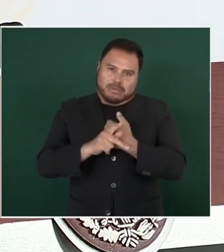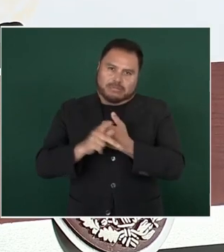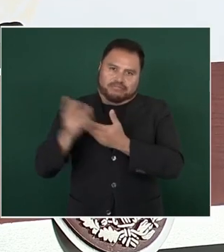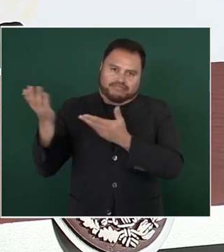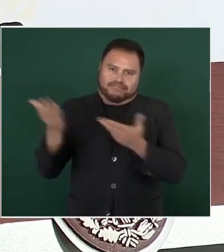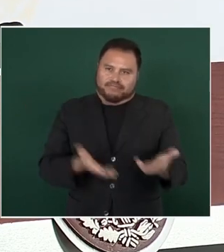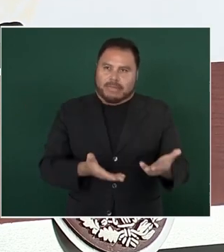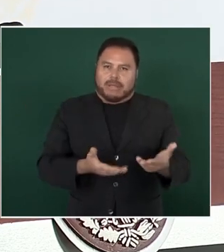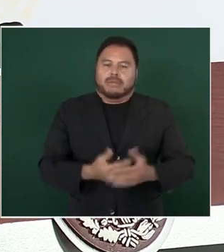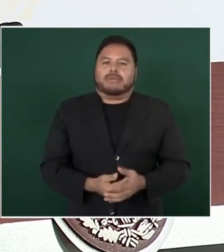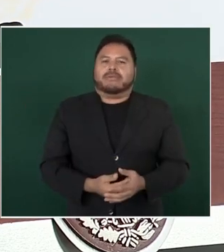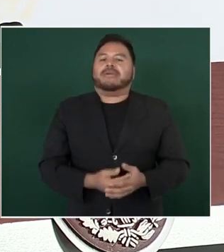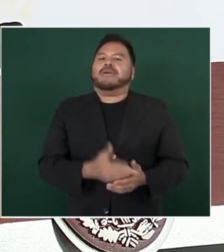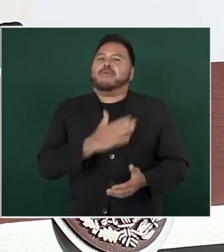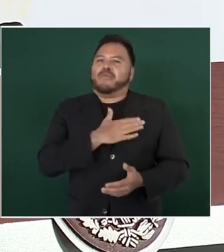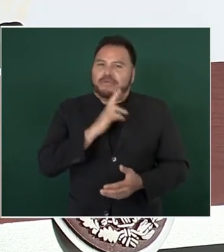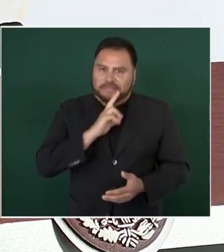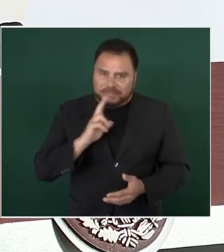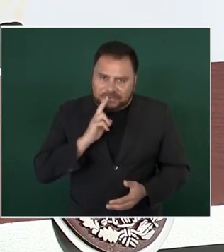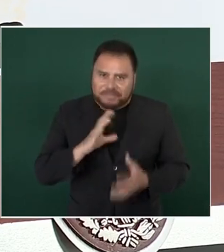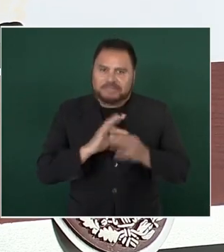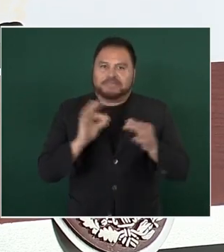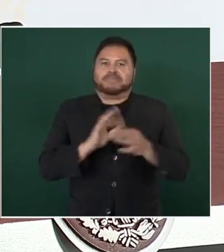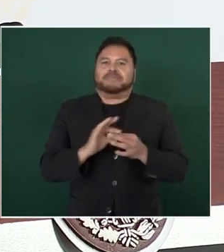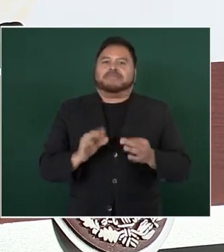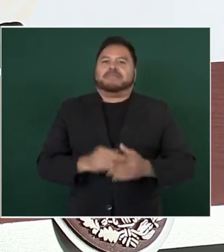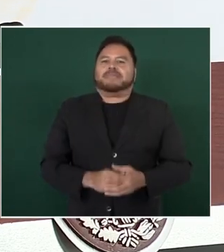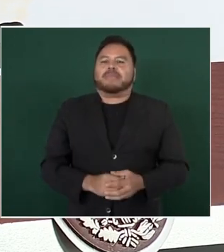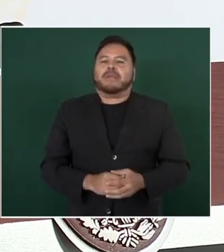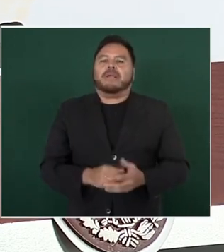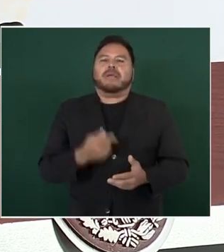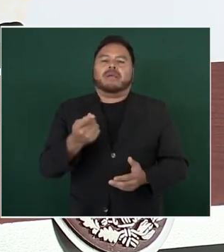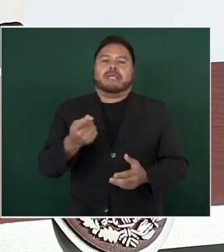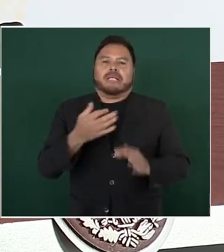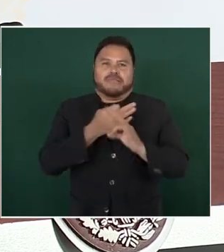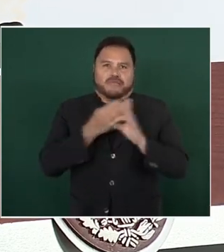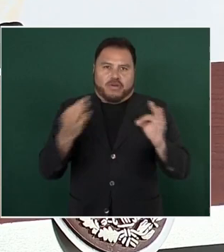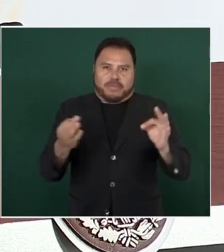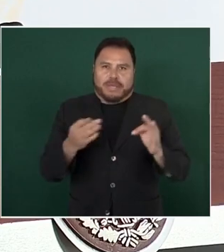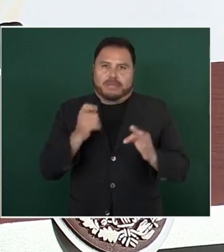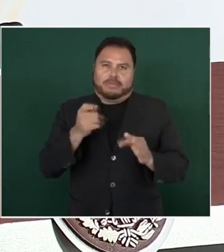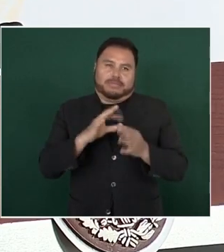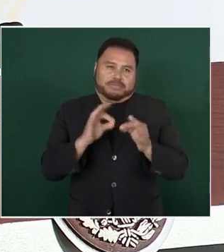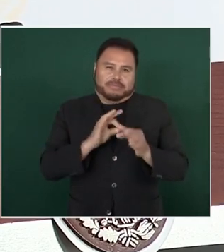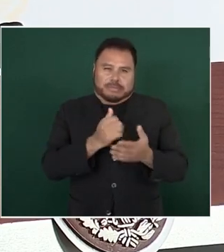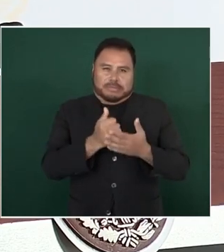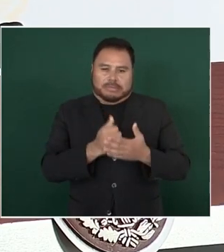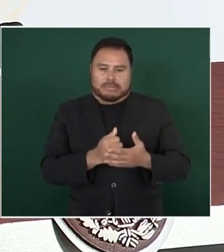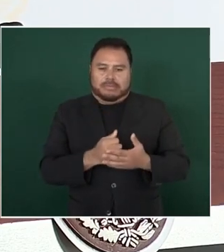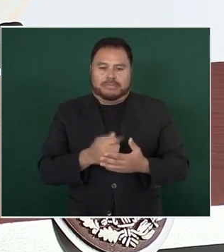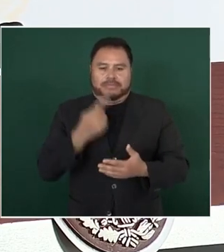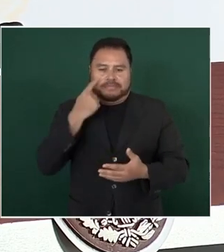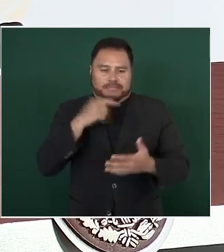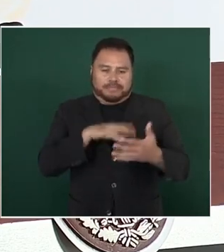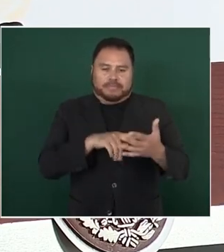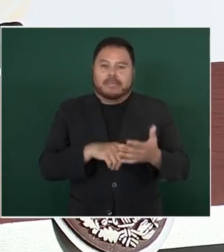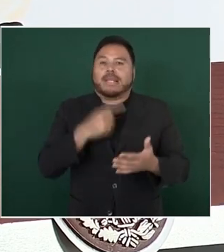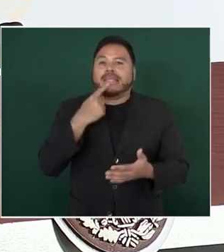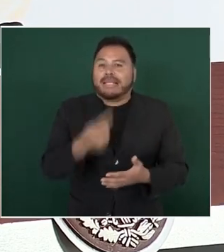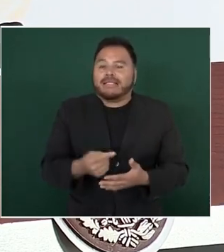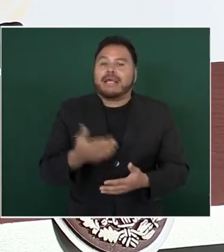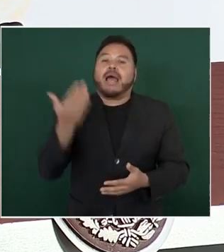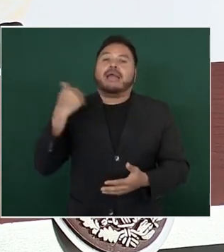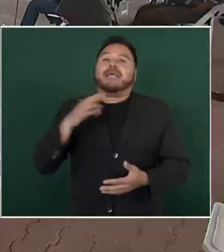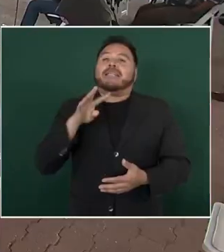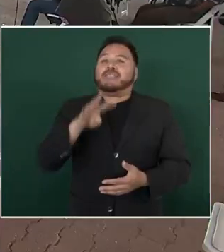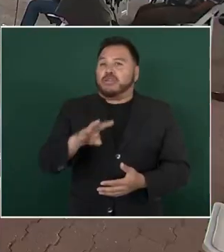tenemos buenas noticias. El informe, si me pueden ayudar, dice que desde el